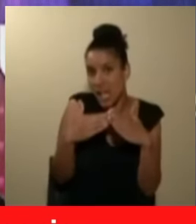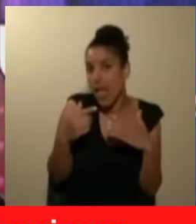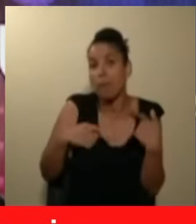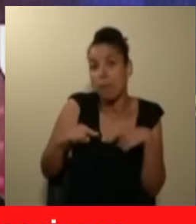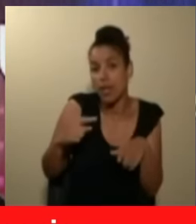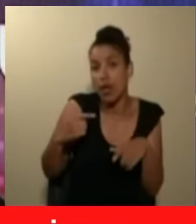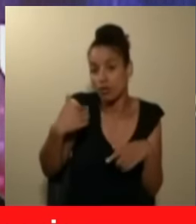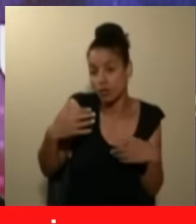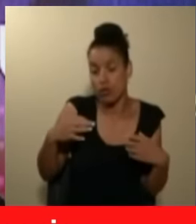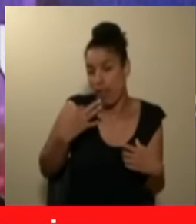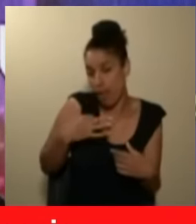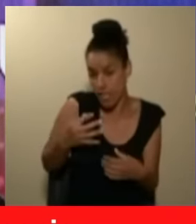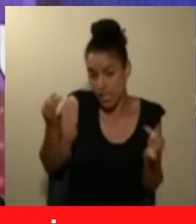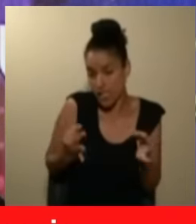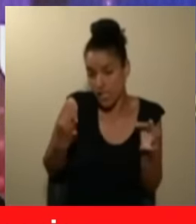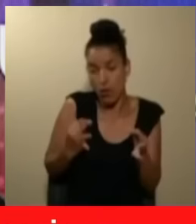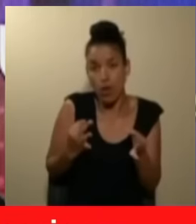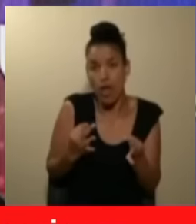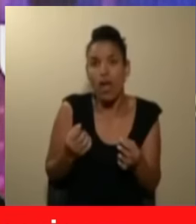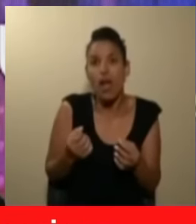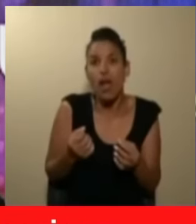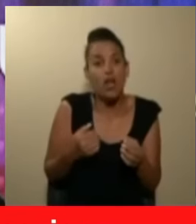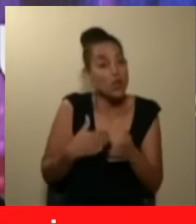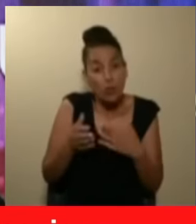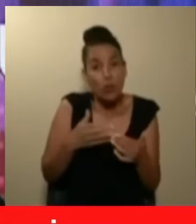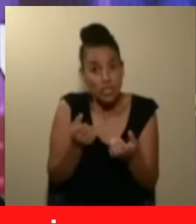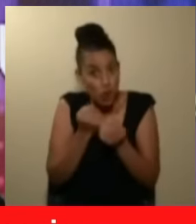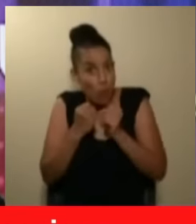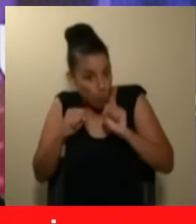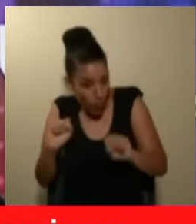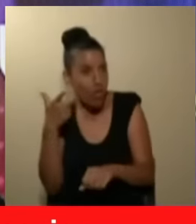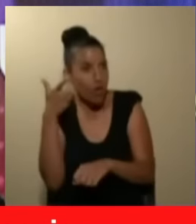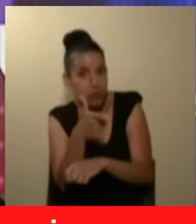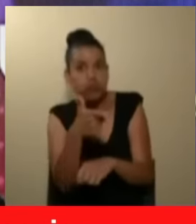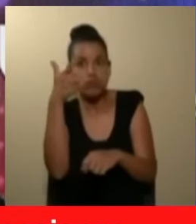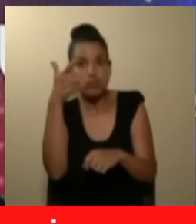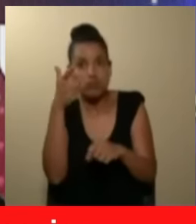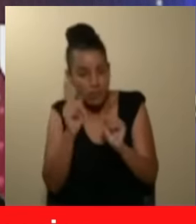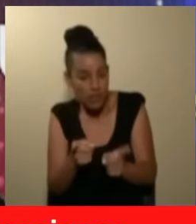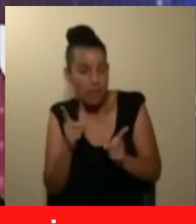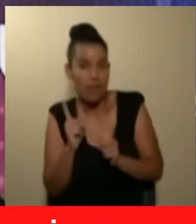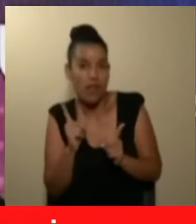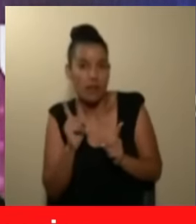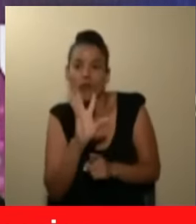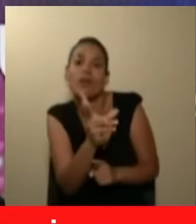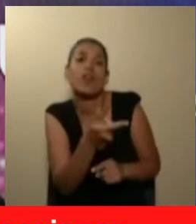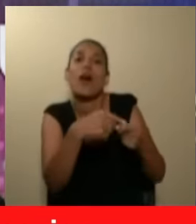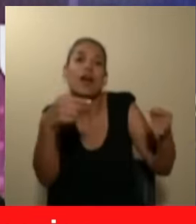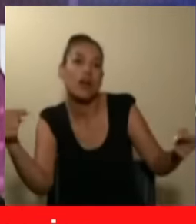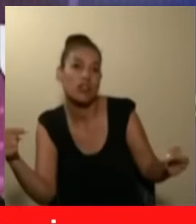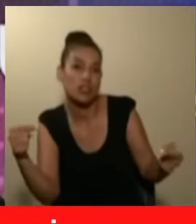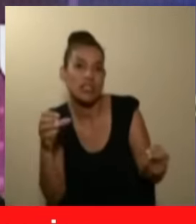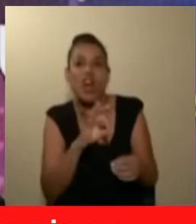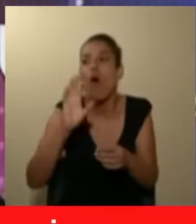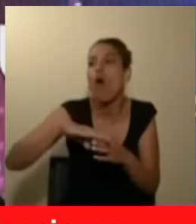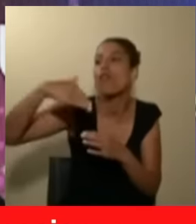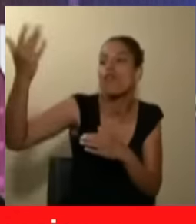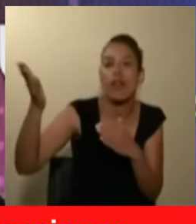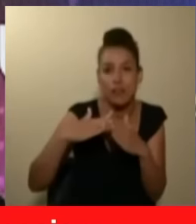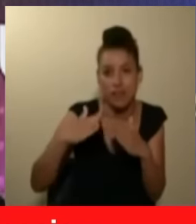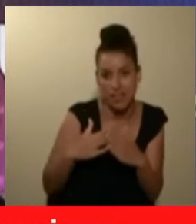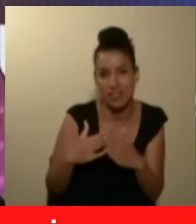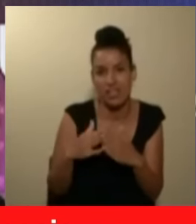que la respuesta al hurto sea posiblemente el asesinato y que el marco legal lo avale. Nos parece